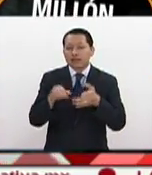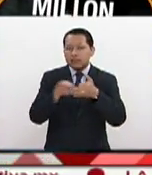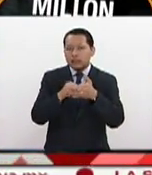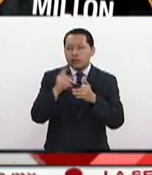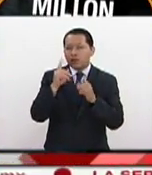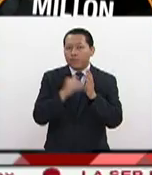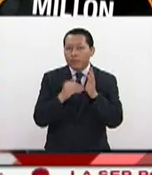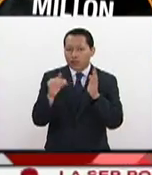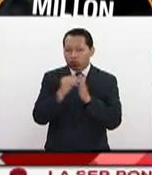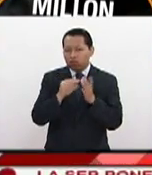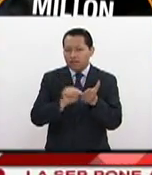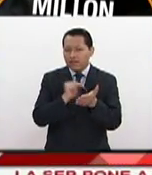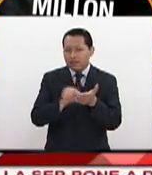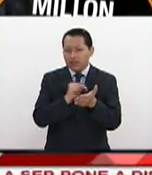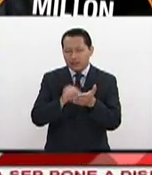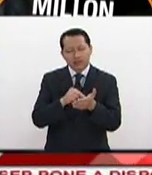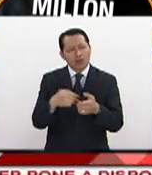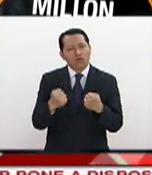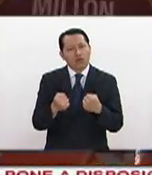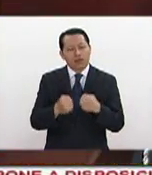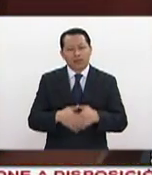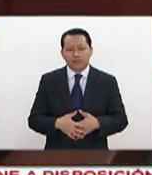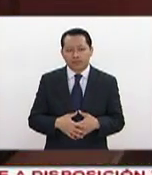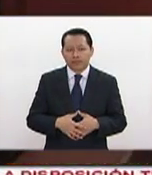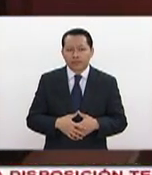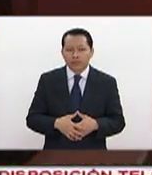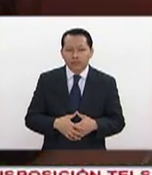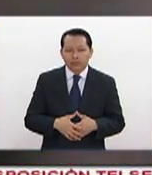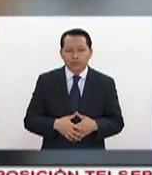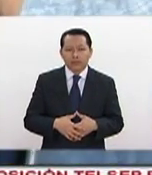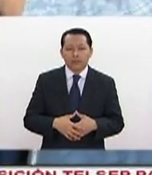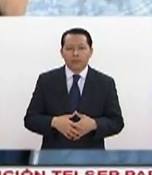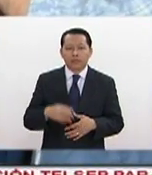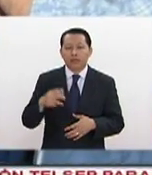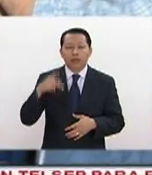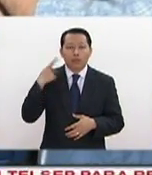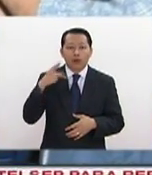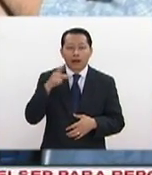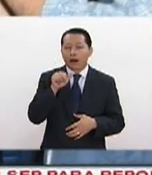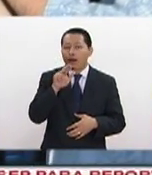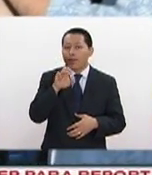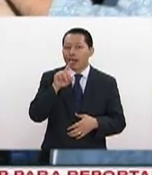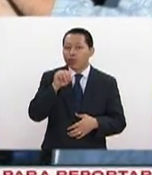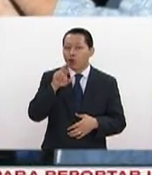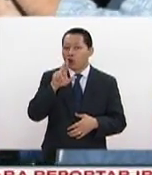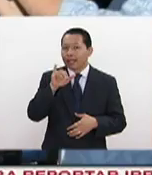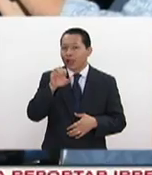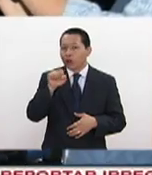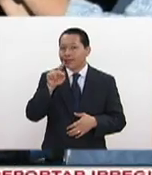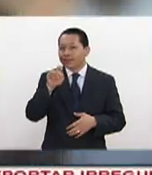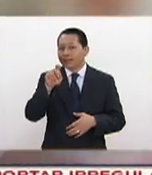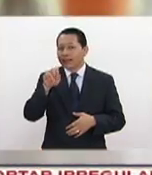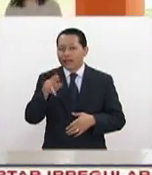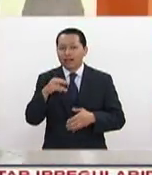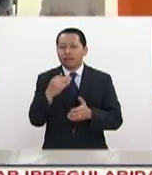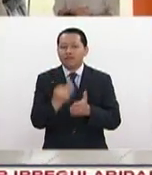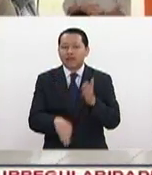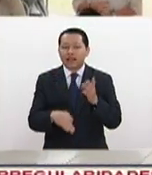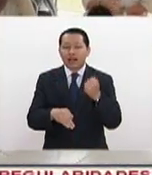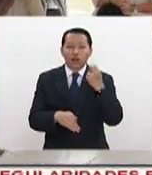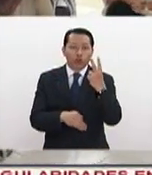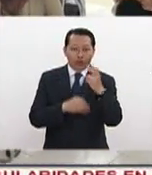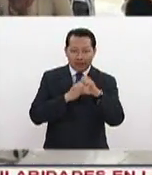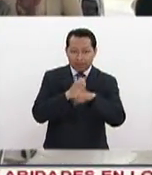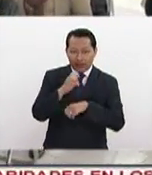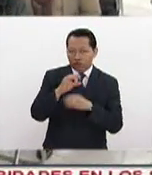firmas validadas, que eso es algo increíble. De gira en Puebla, Armando Ríos Peter aseguró que ya solo le faltan 2 estados